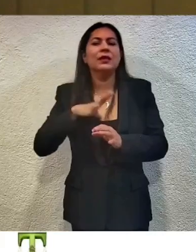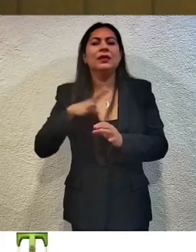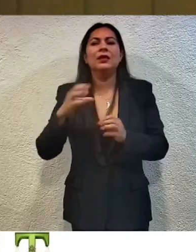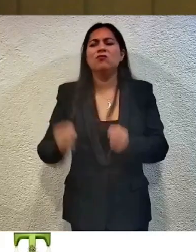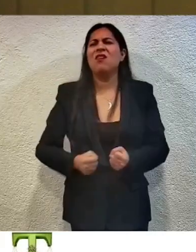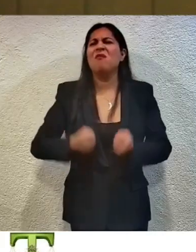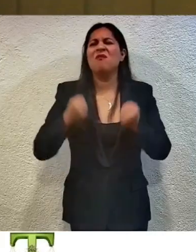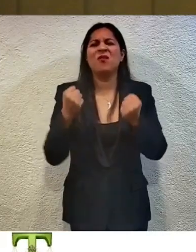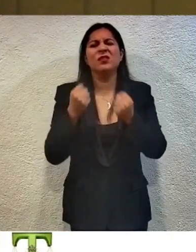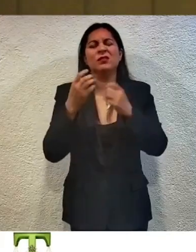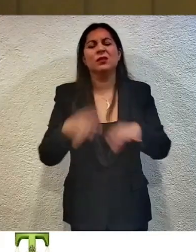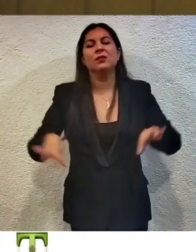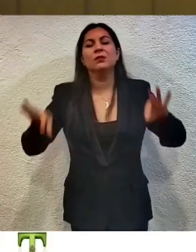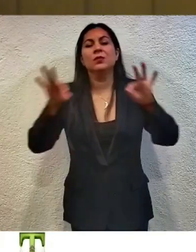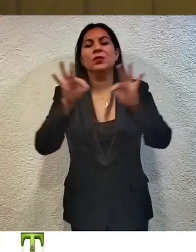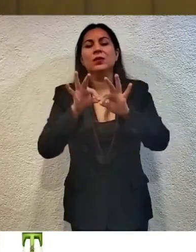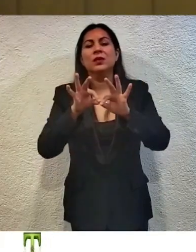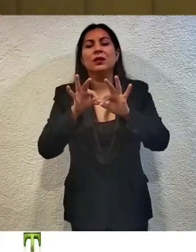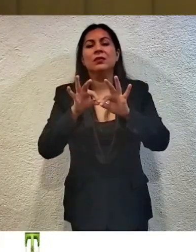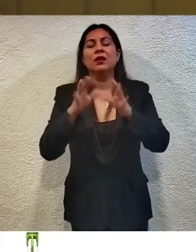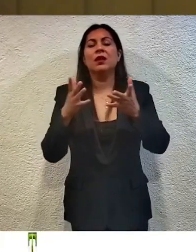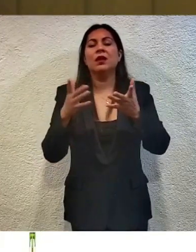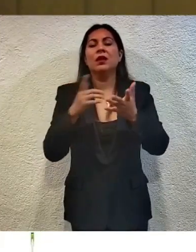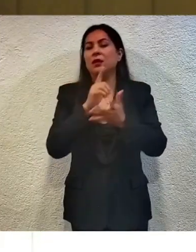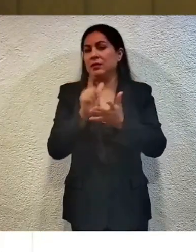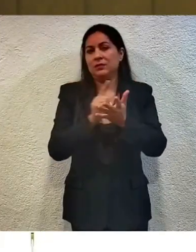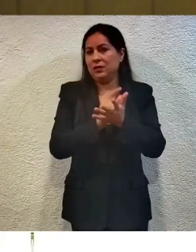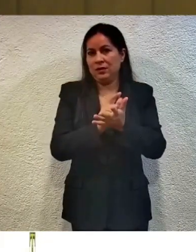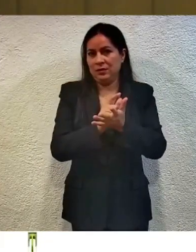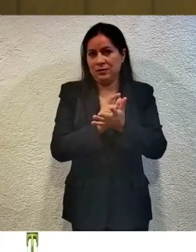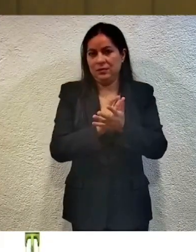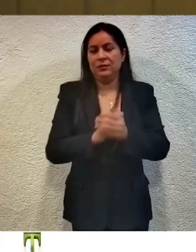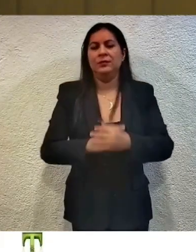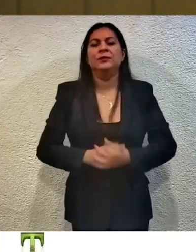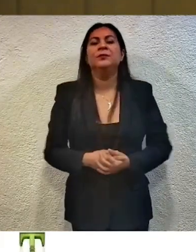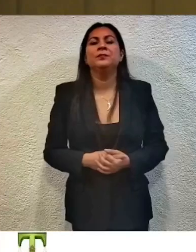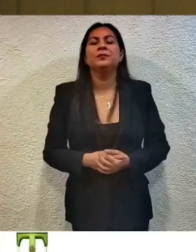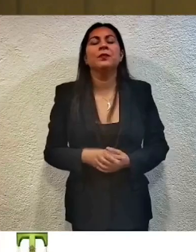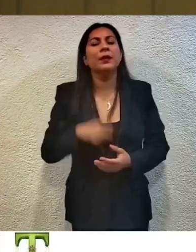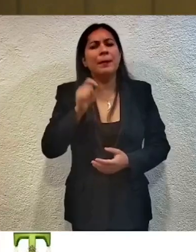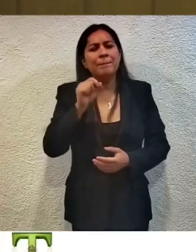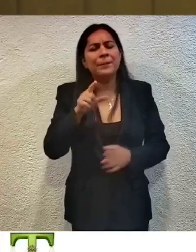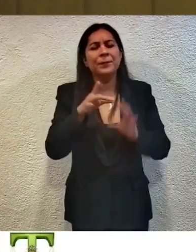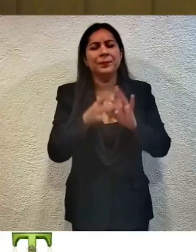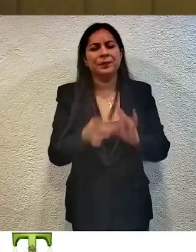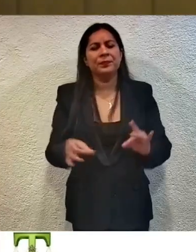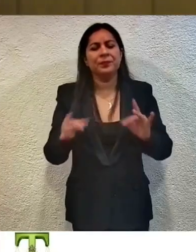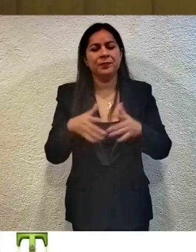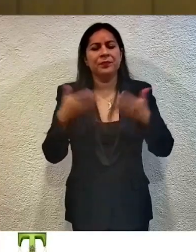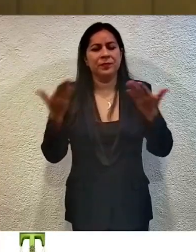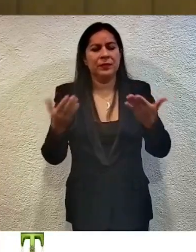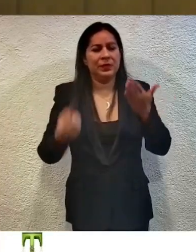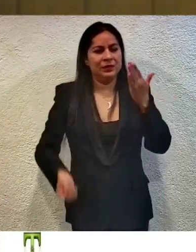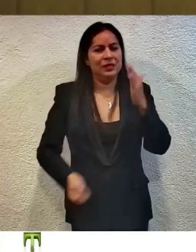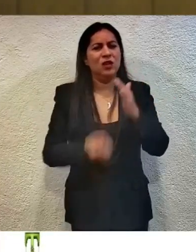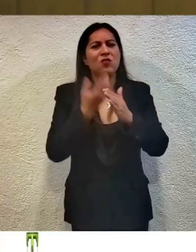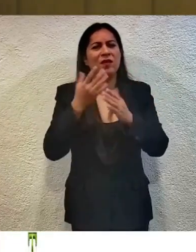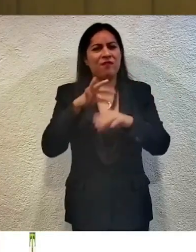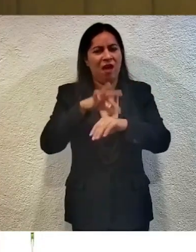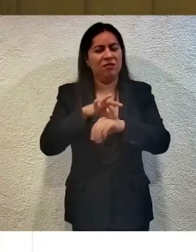preponderante en los órganos legislativos. Y precisamente por esa nueva